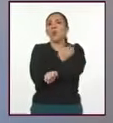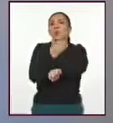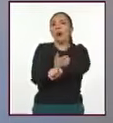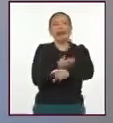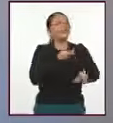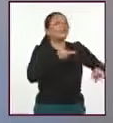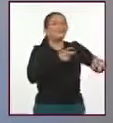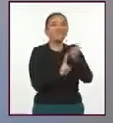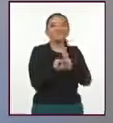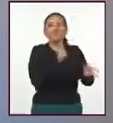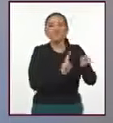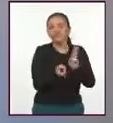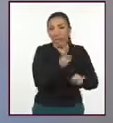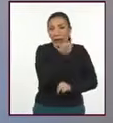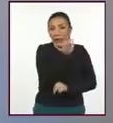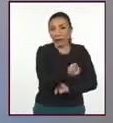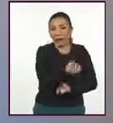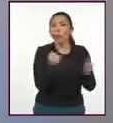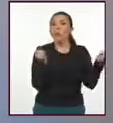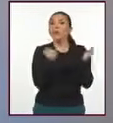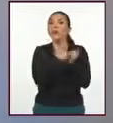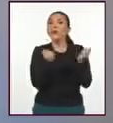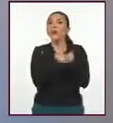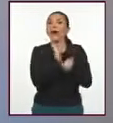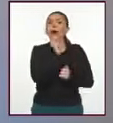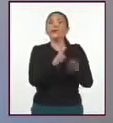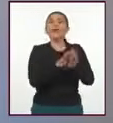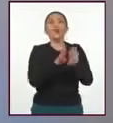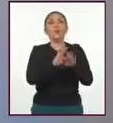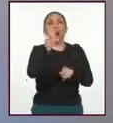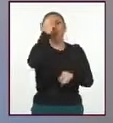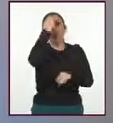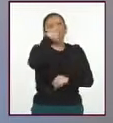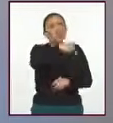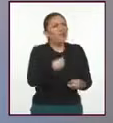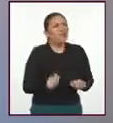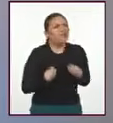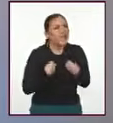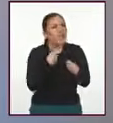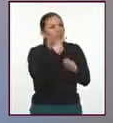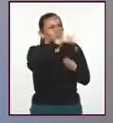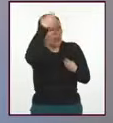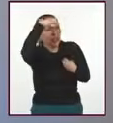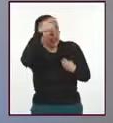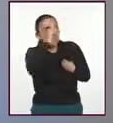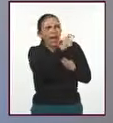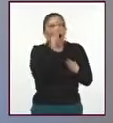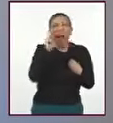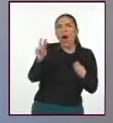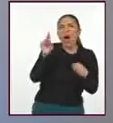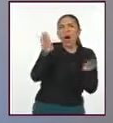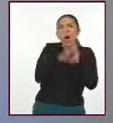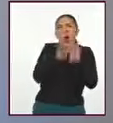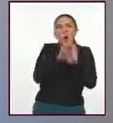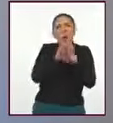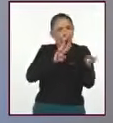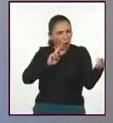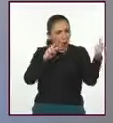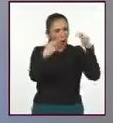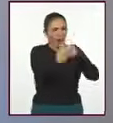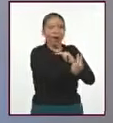que es nuevamente una forma de acercarnos a otras realidades del mundo que no tendríamos solamente por nuestra propia